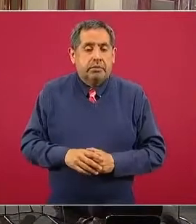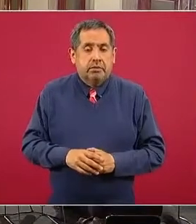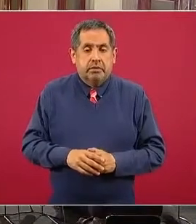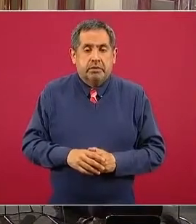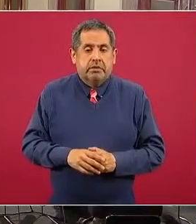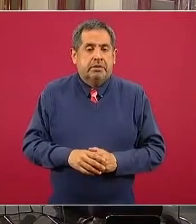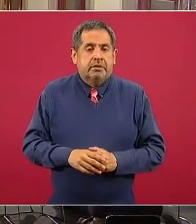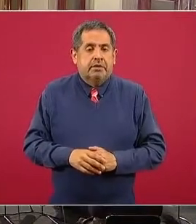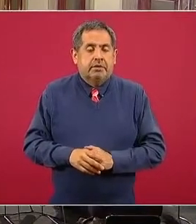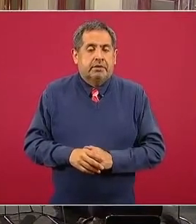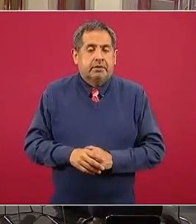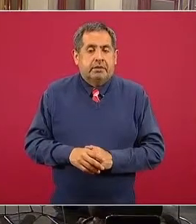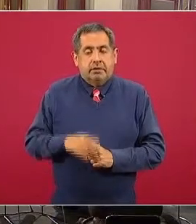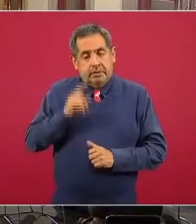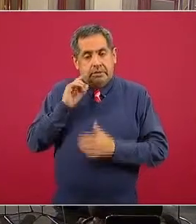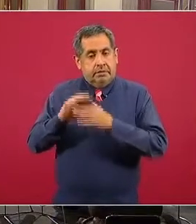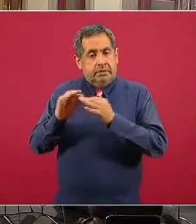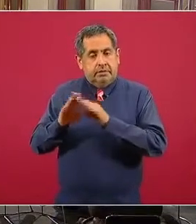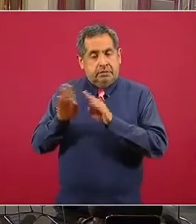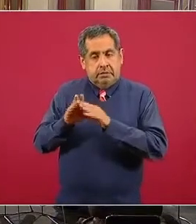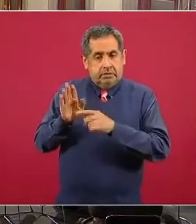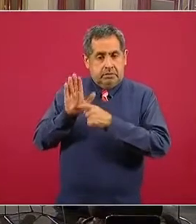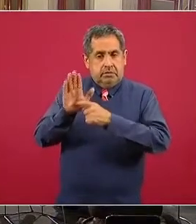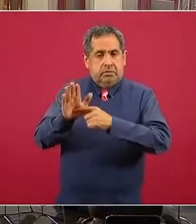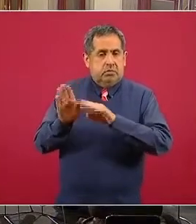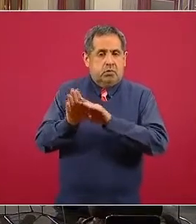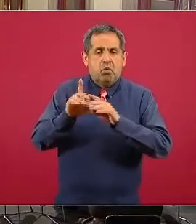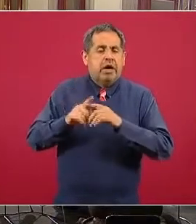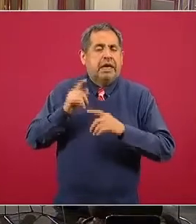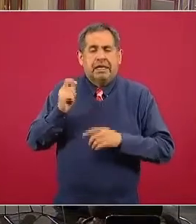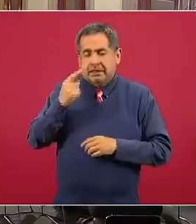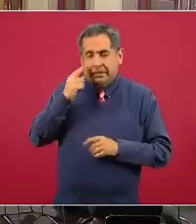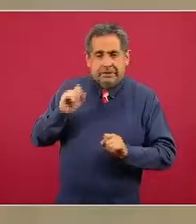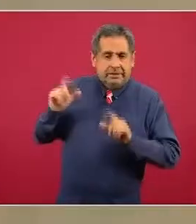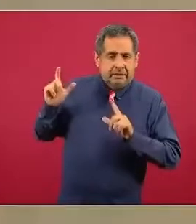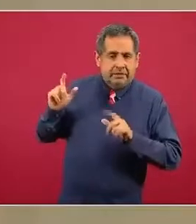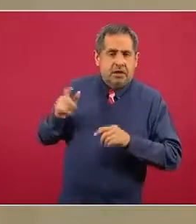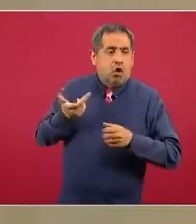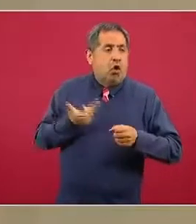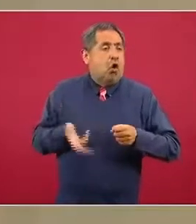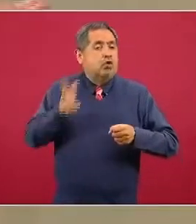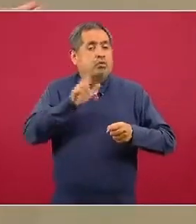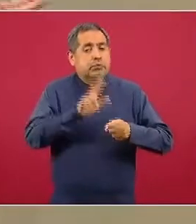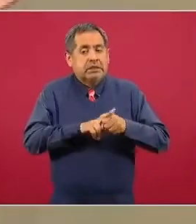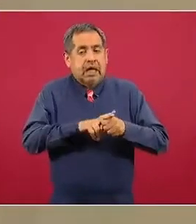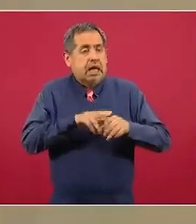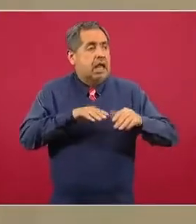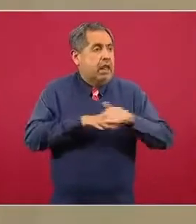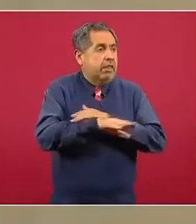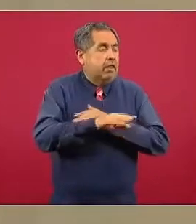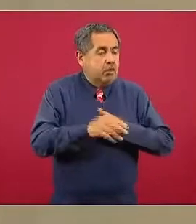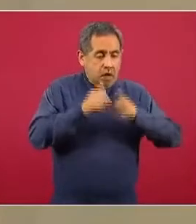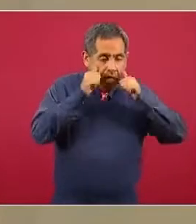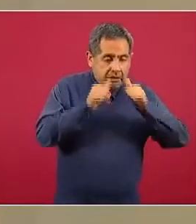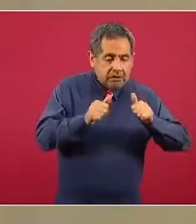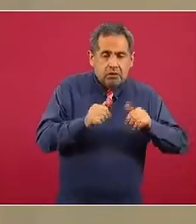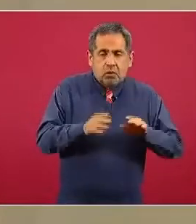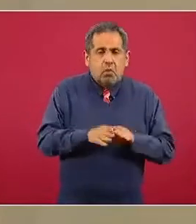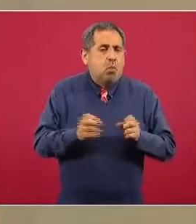diapositiva. Tenemos ahora este modelo de ocupación hospitalaria que además nos